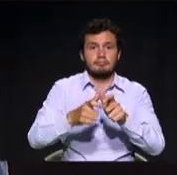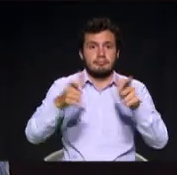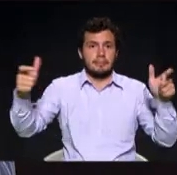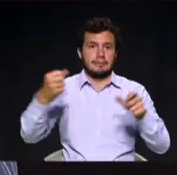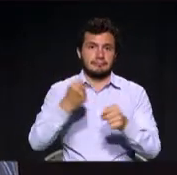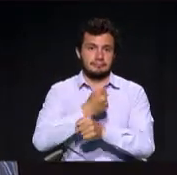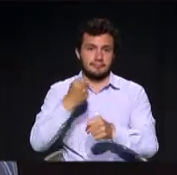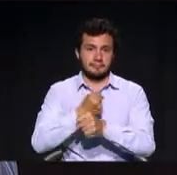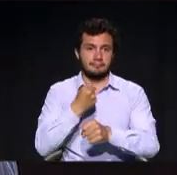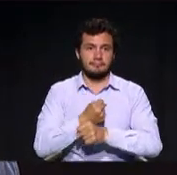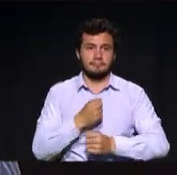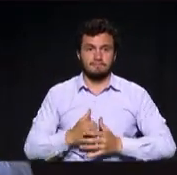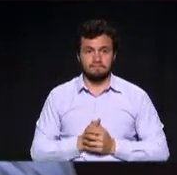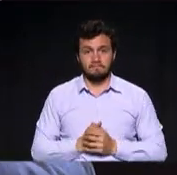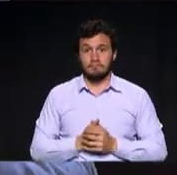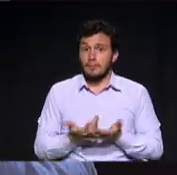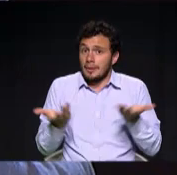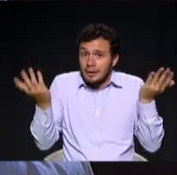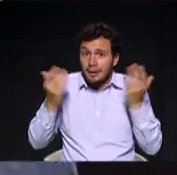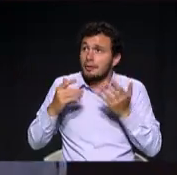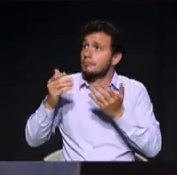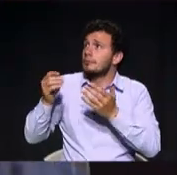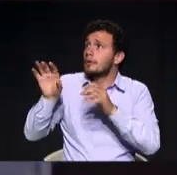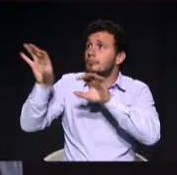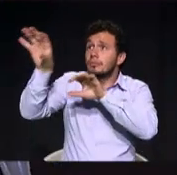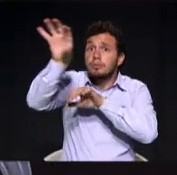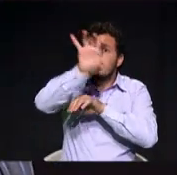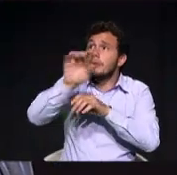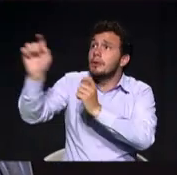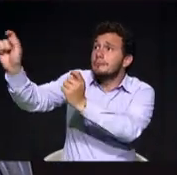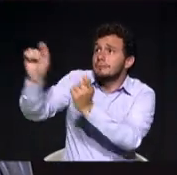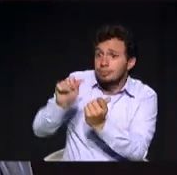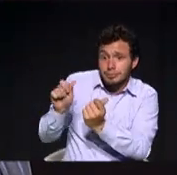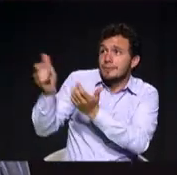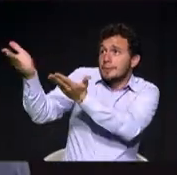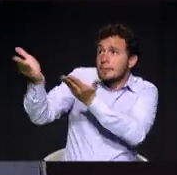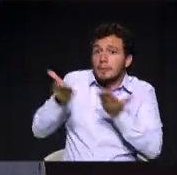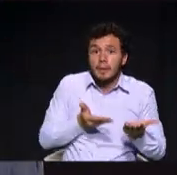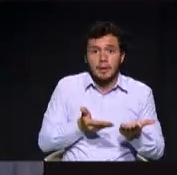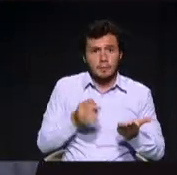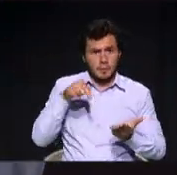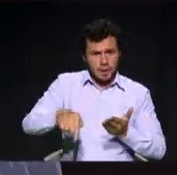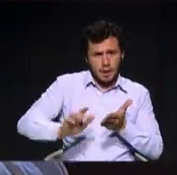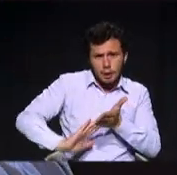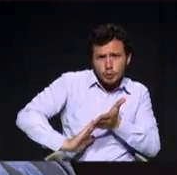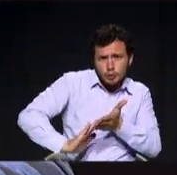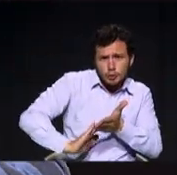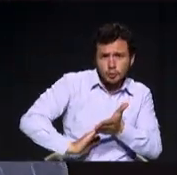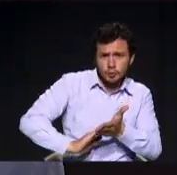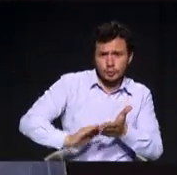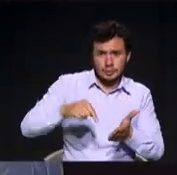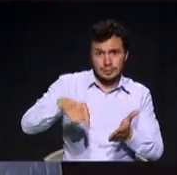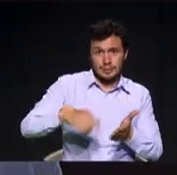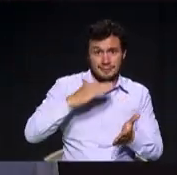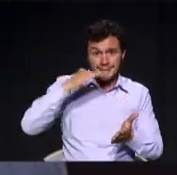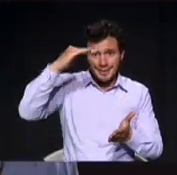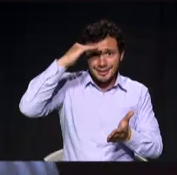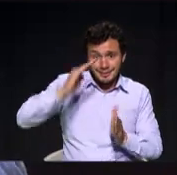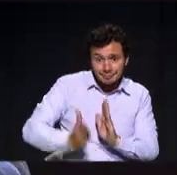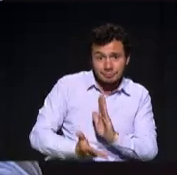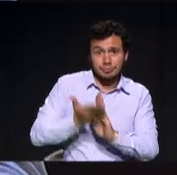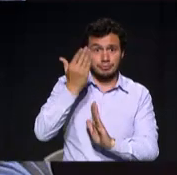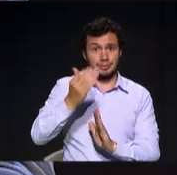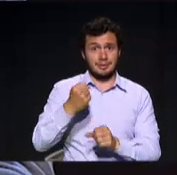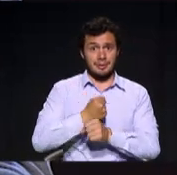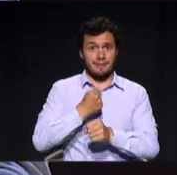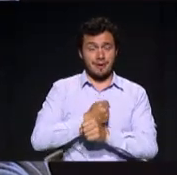bienvenida a la inversión extranjera pero pensar que esa la fórmula que nos va a solucionar el desempleo en la ciudad de medellín es un error grandísimo es la misma herramienta